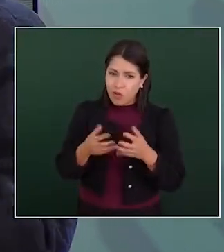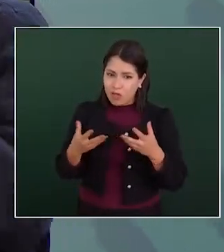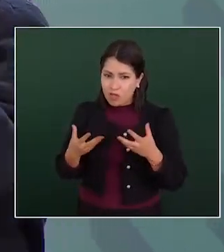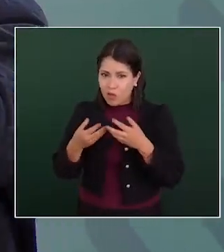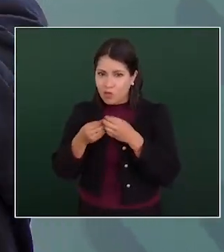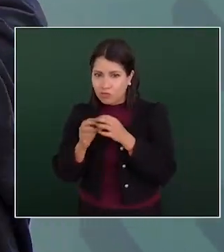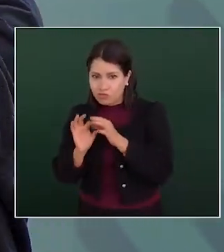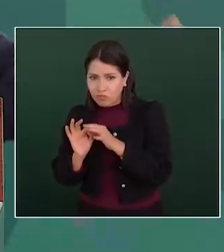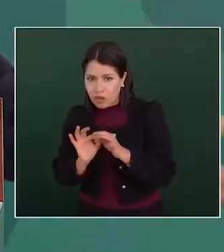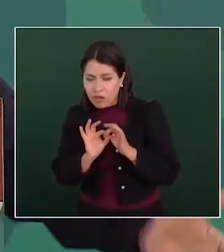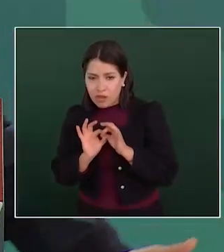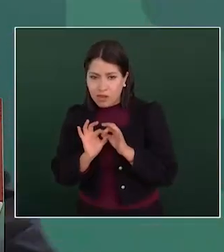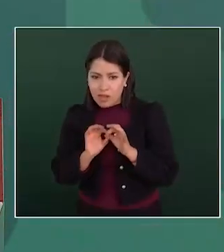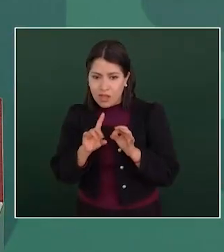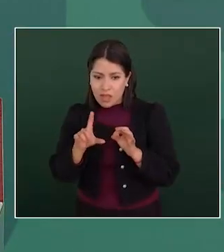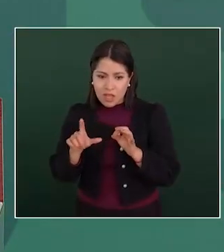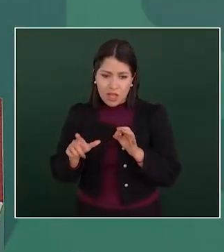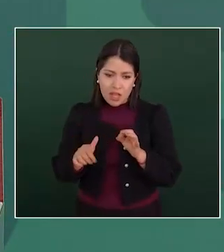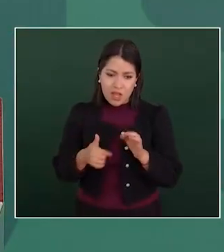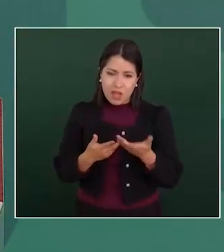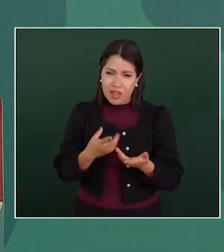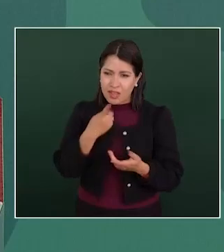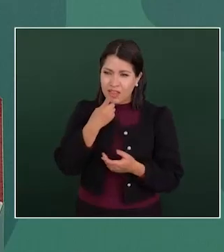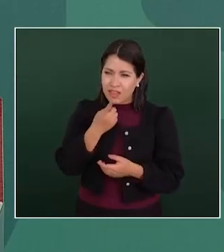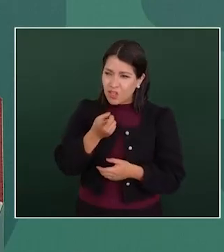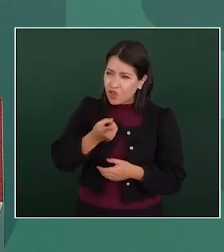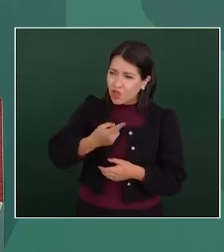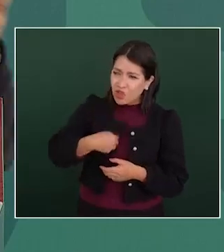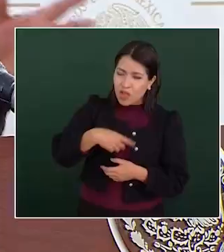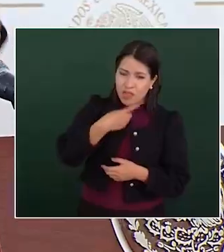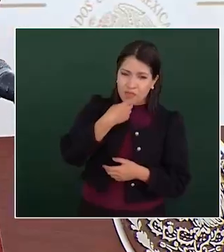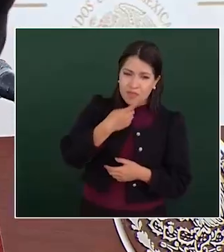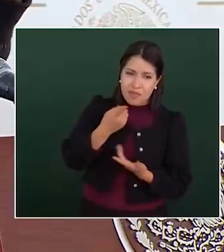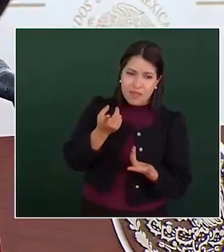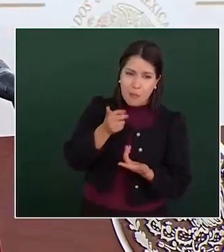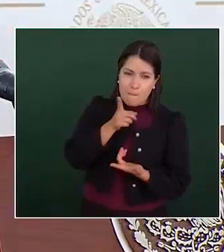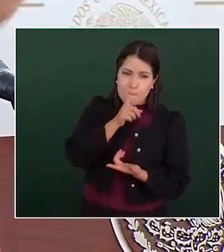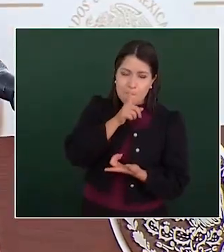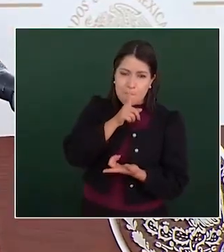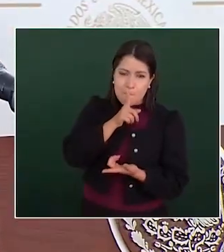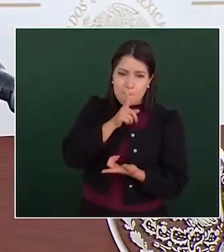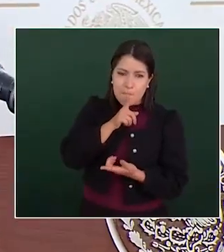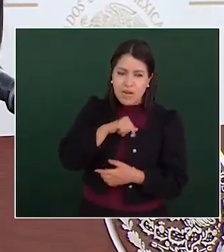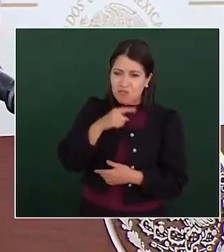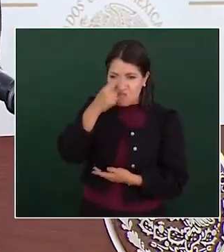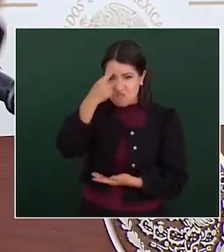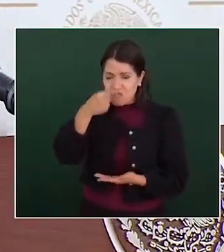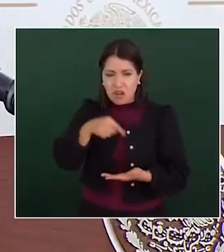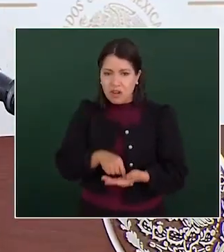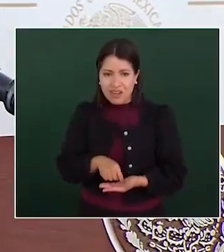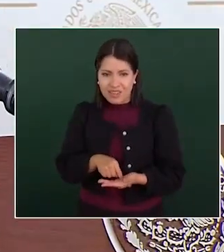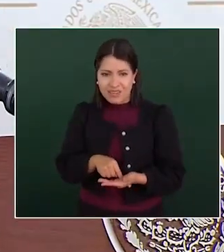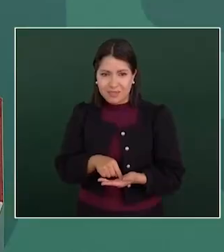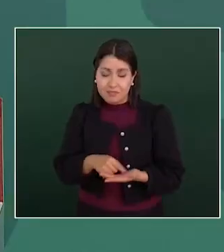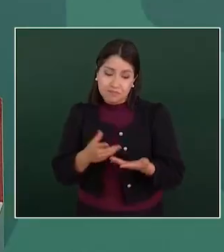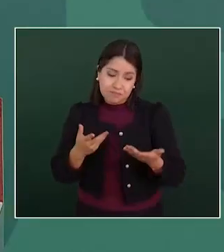Y luego no nos creían a nosotros cuando hablábamos de cómo se llamaban.